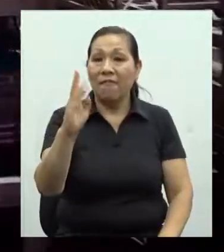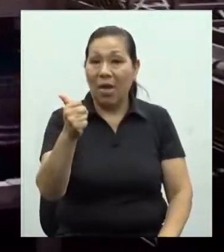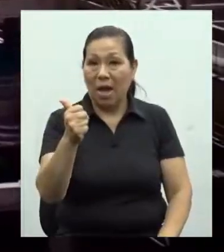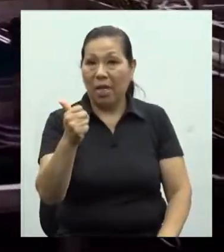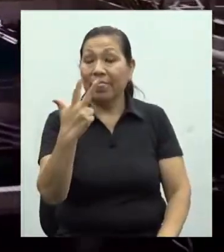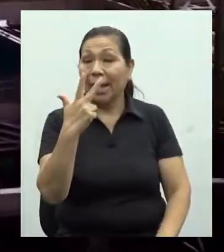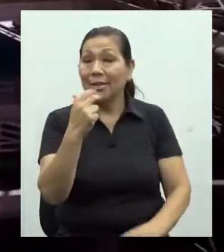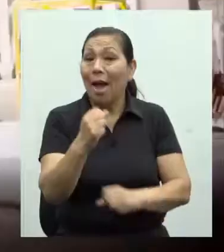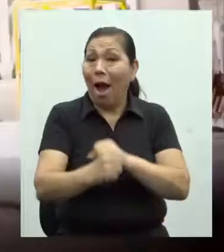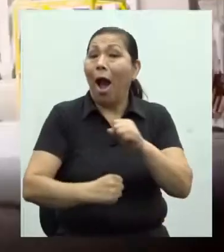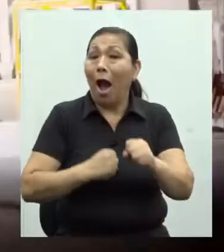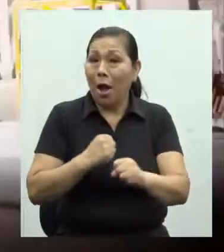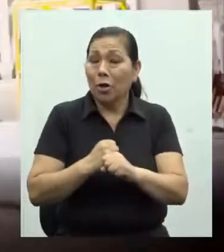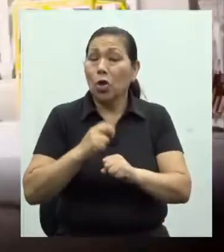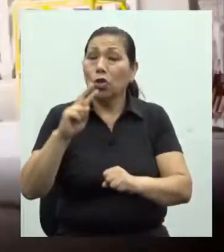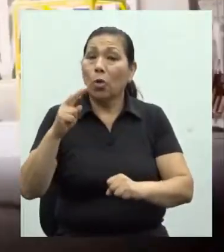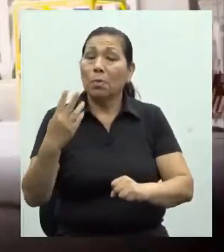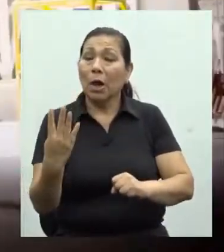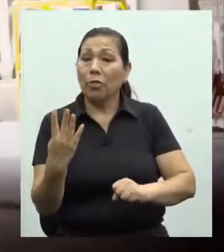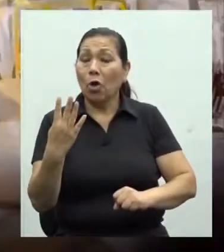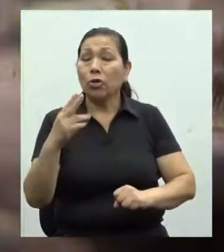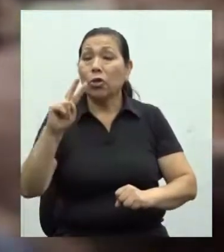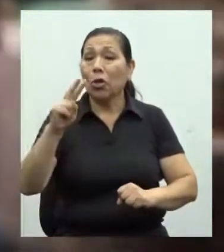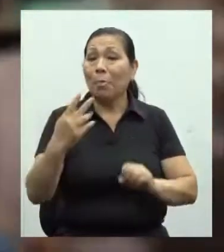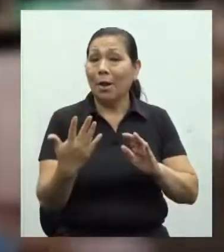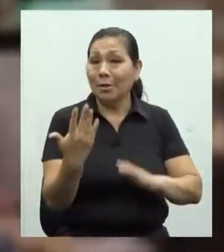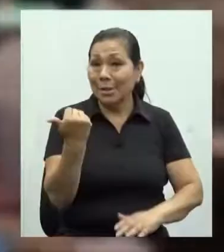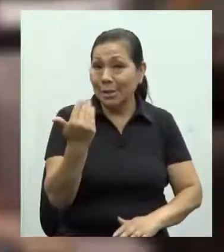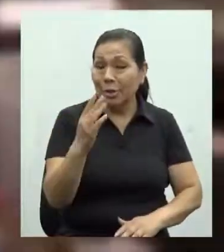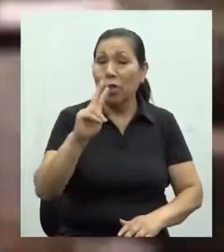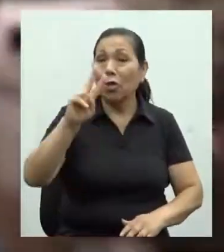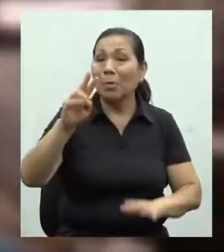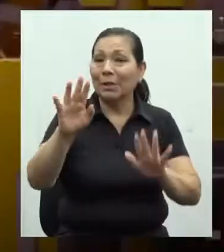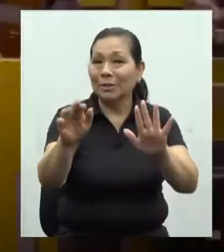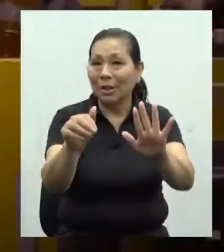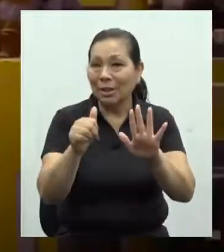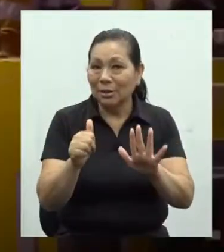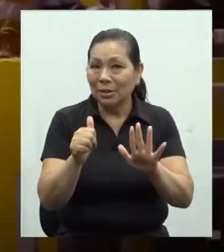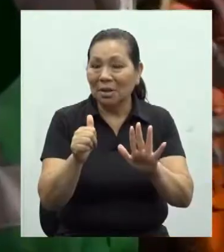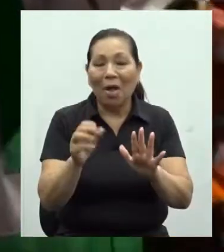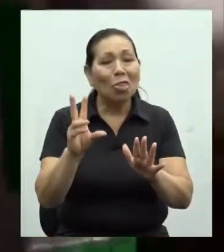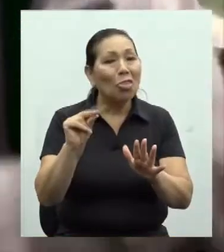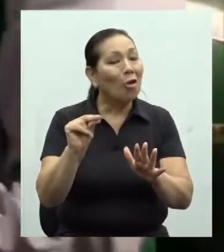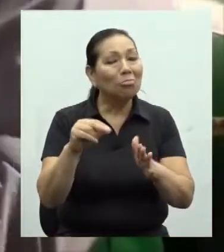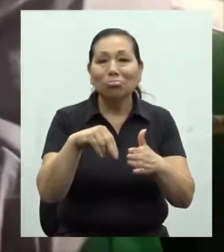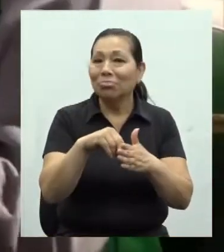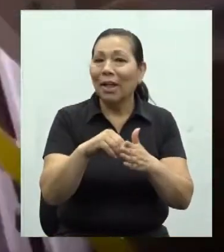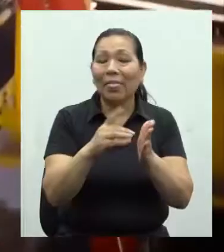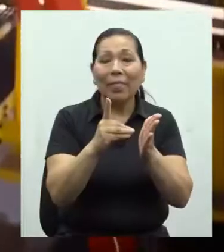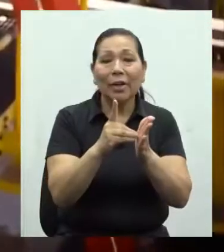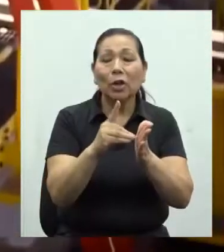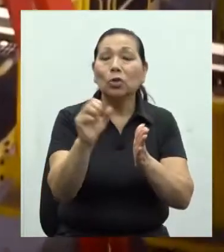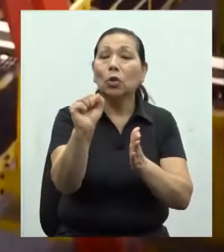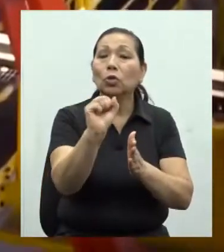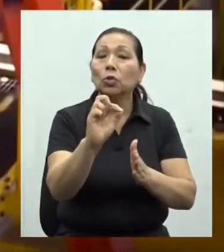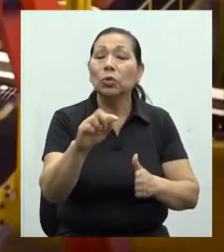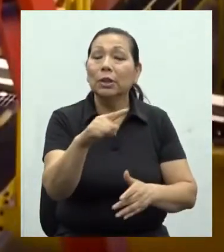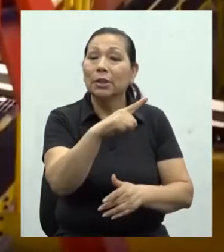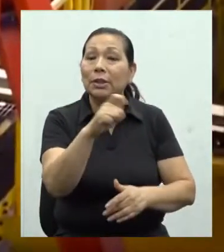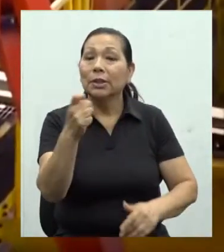años, 2014, 2015 y 2016, y la inaplicación del Decreto Supremo